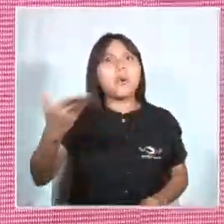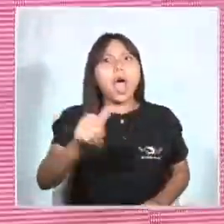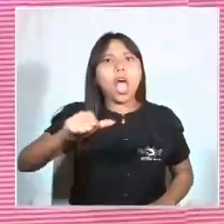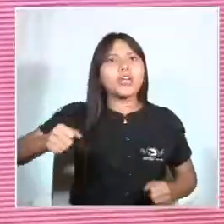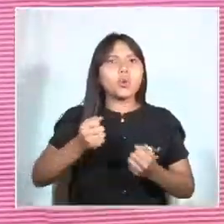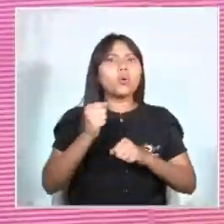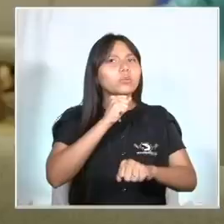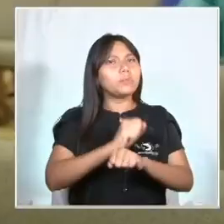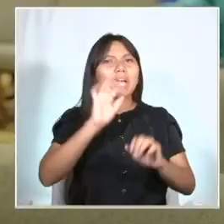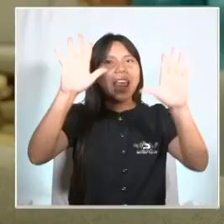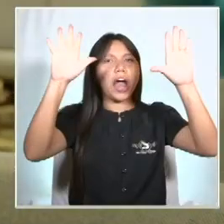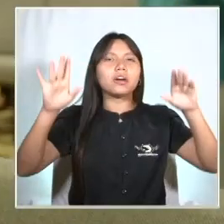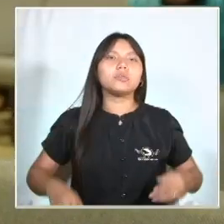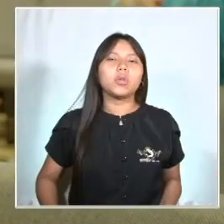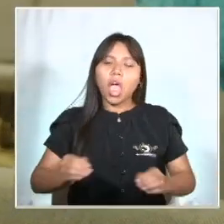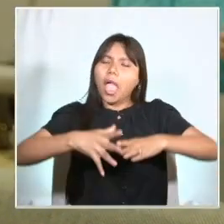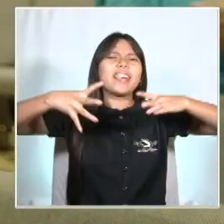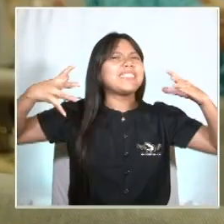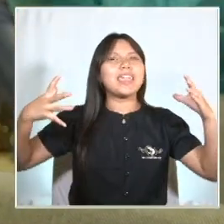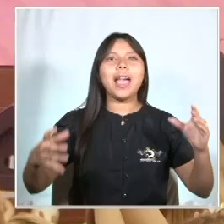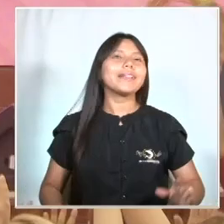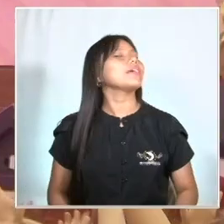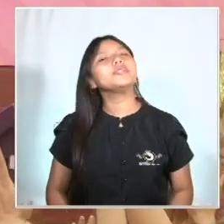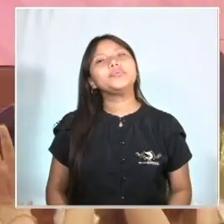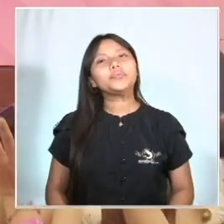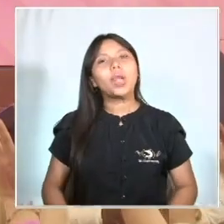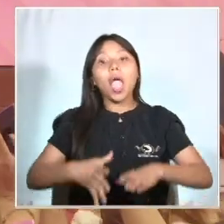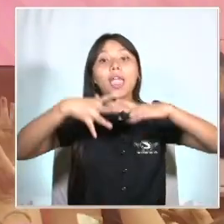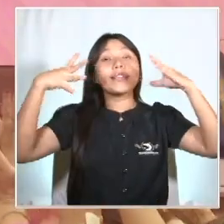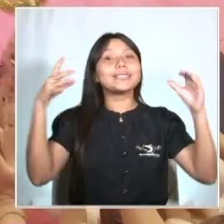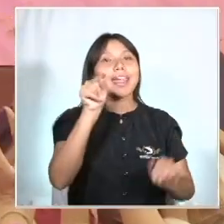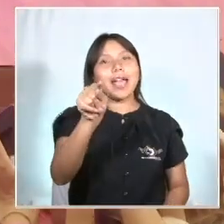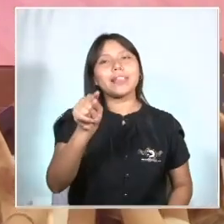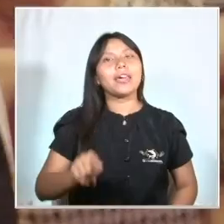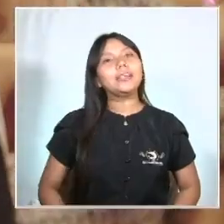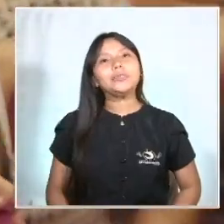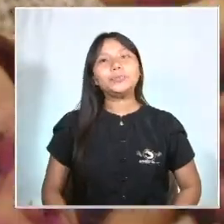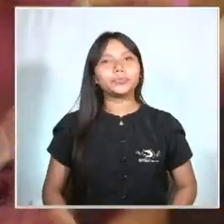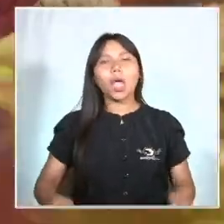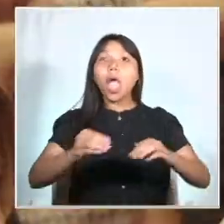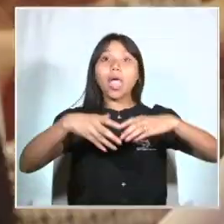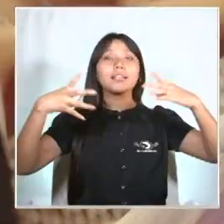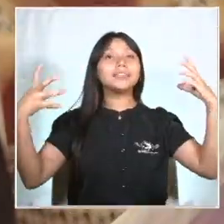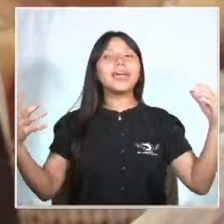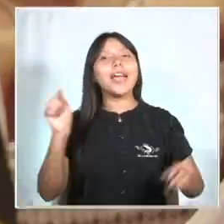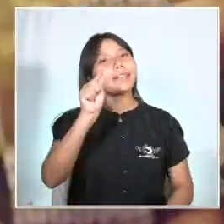Vamos, estírate. Estírate. Estírate.